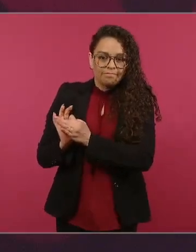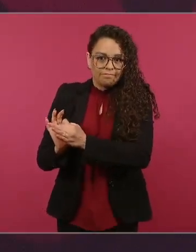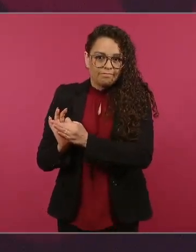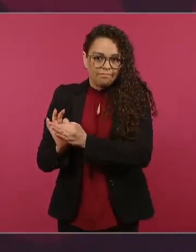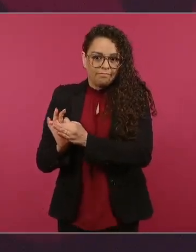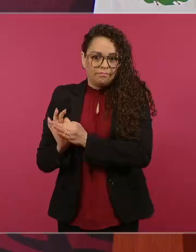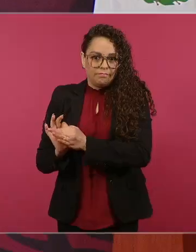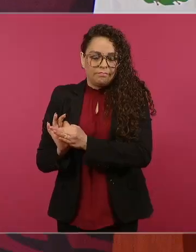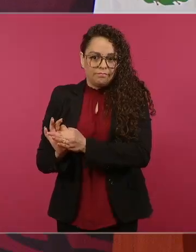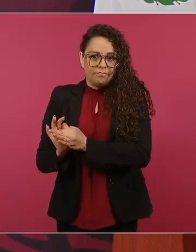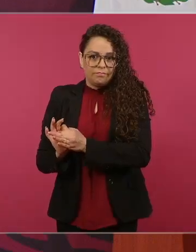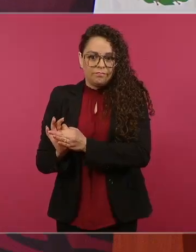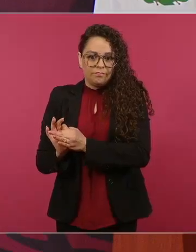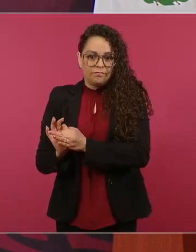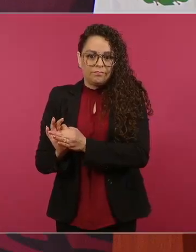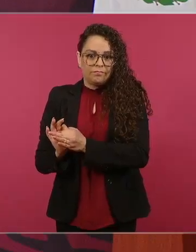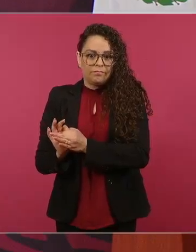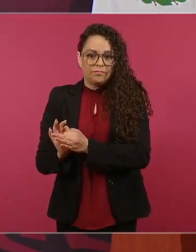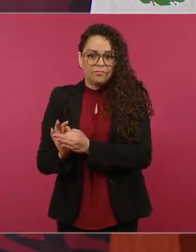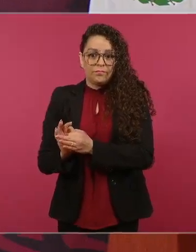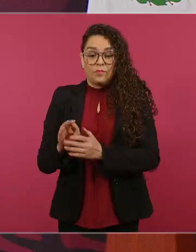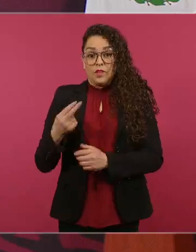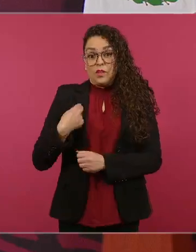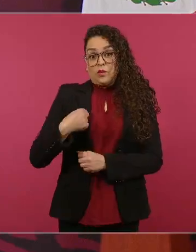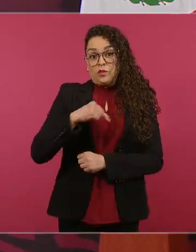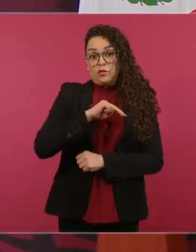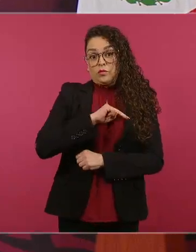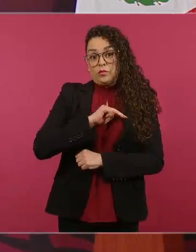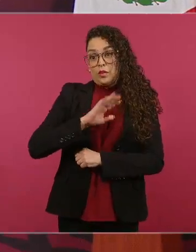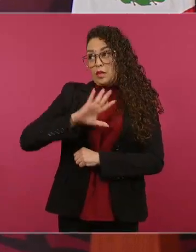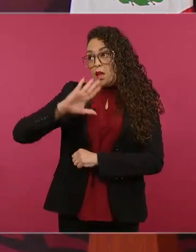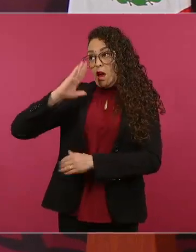cerrarnos, no podemos romper, no podemos